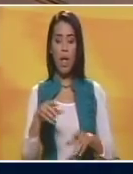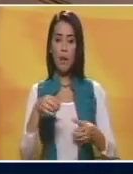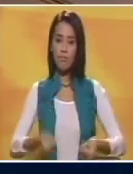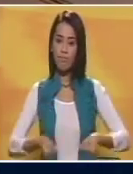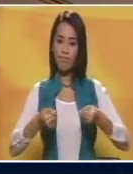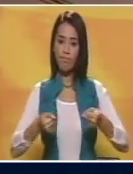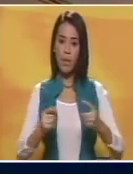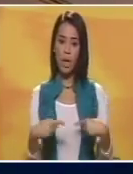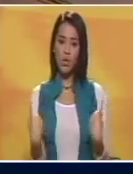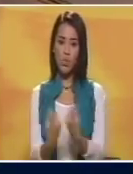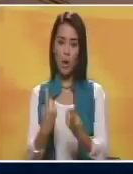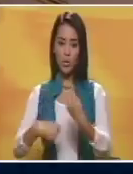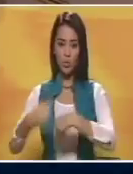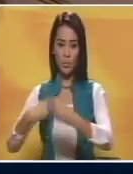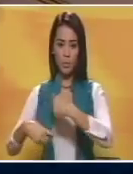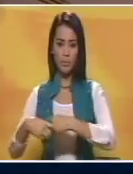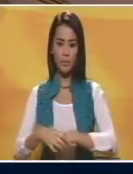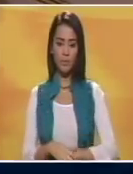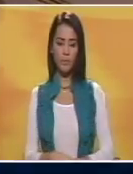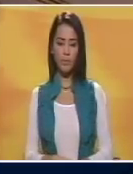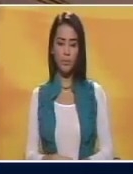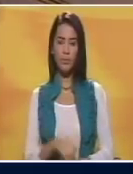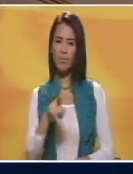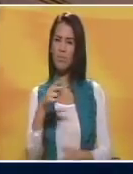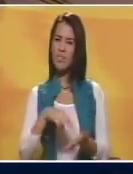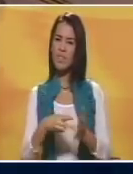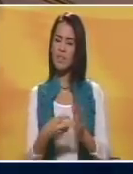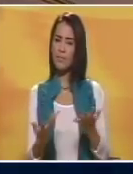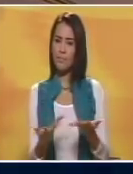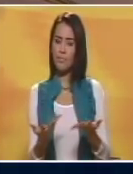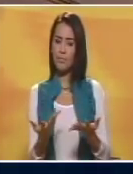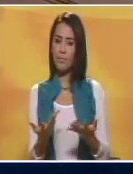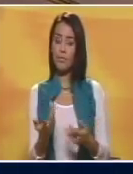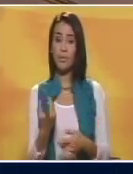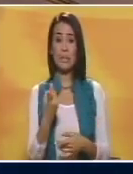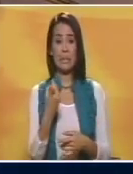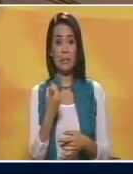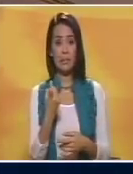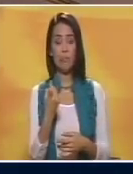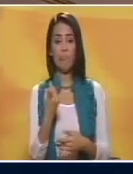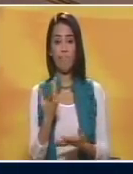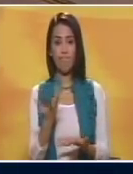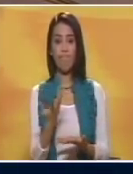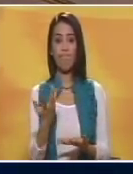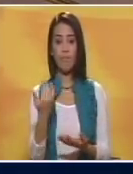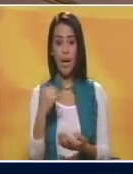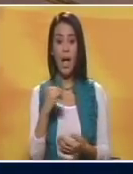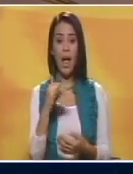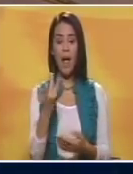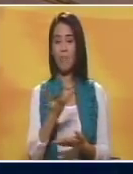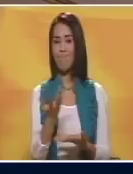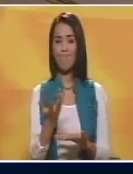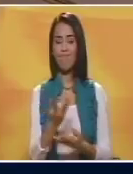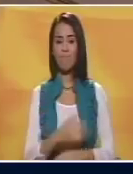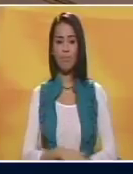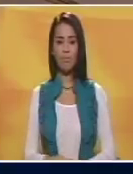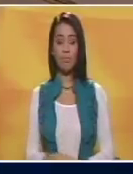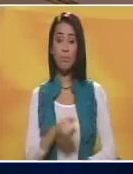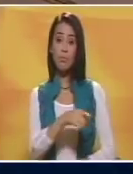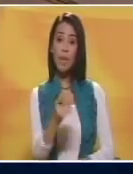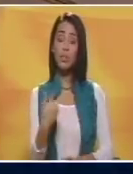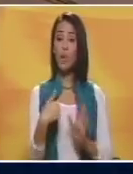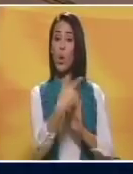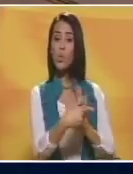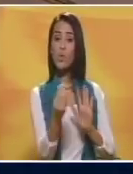cadenas de supermercados. Esto quiere decir que hay allí una falta de abastecimiento por parte de estos rubros que